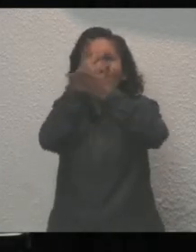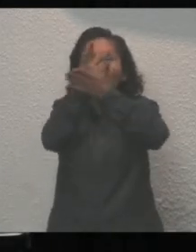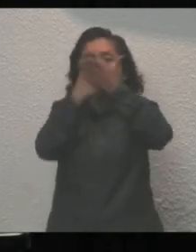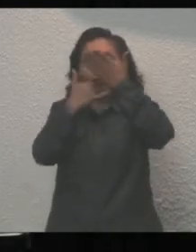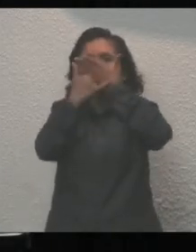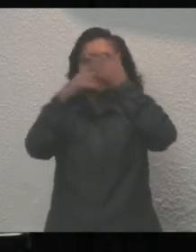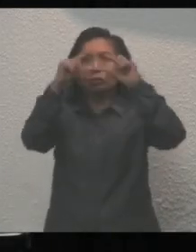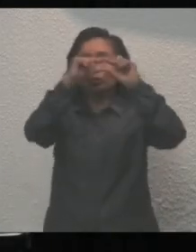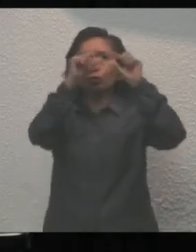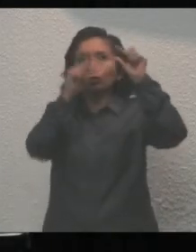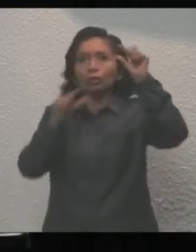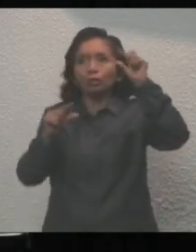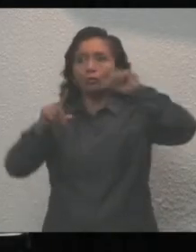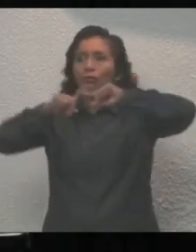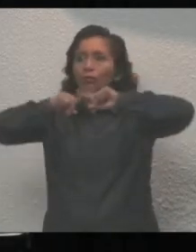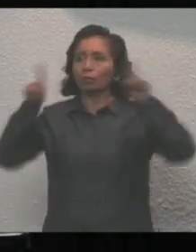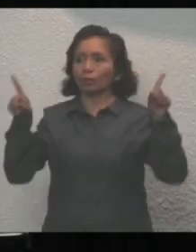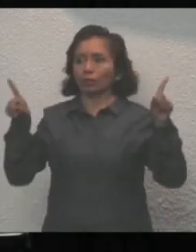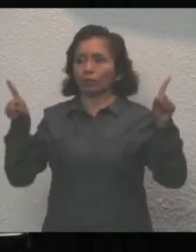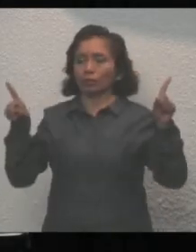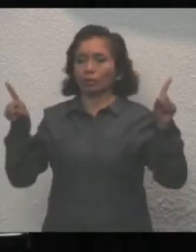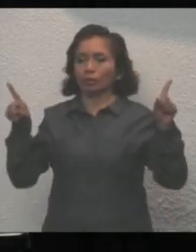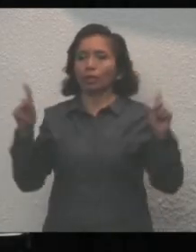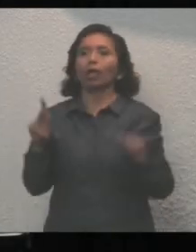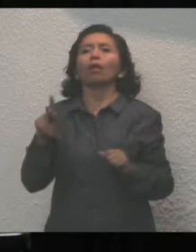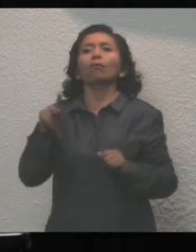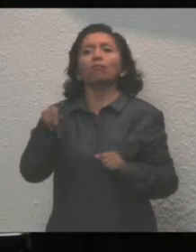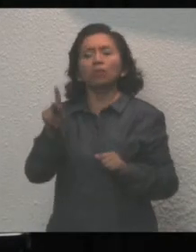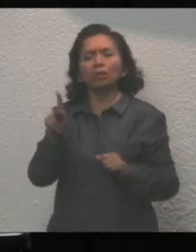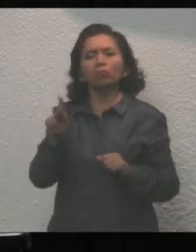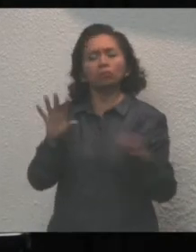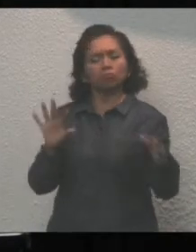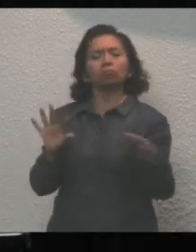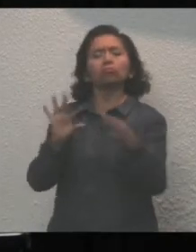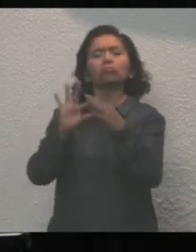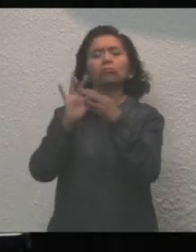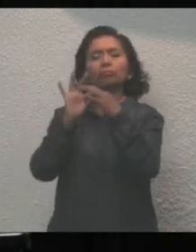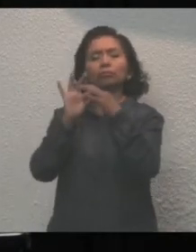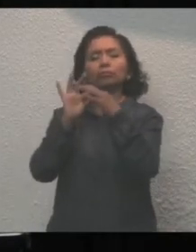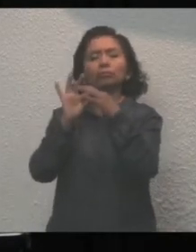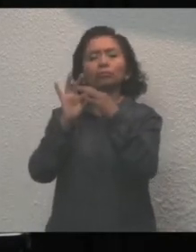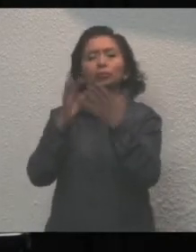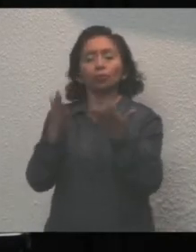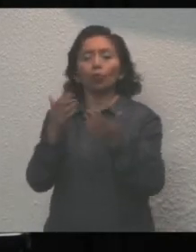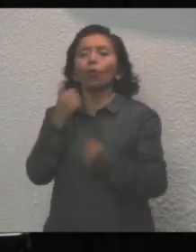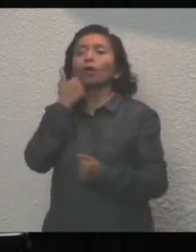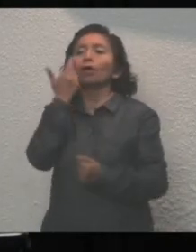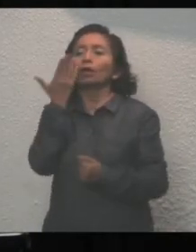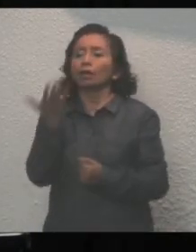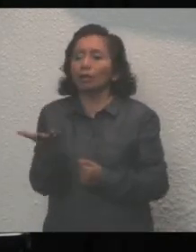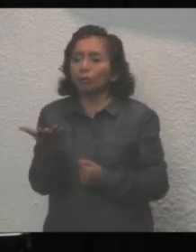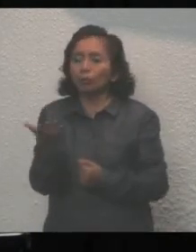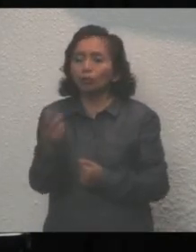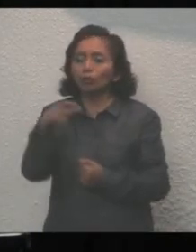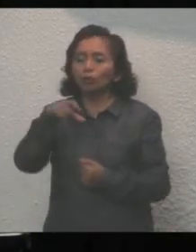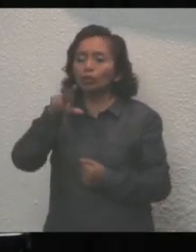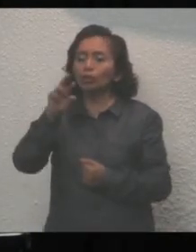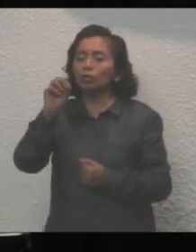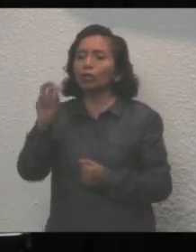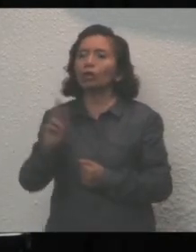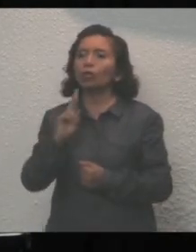nación distintos, pero en algo sí coincidimos mucho: queremos un mejor Quintana Roo.